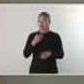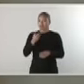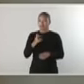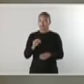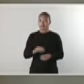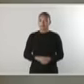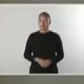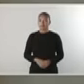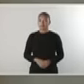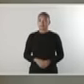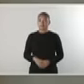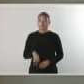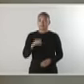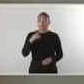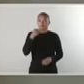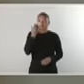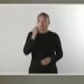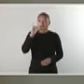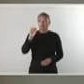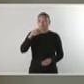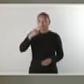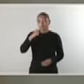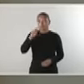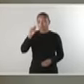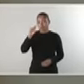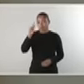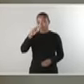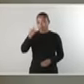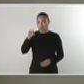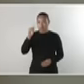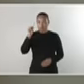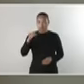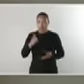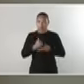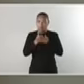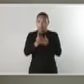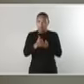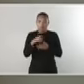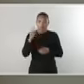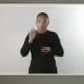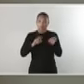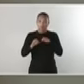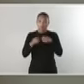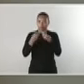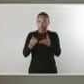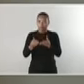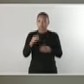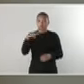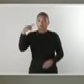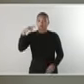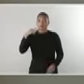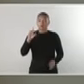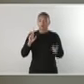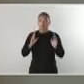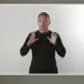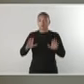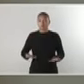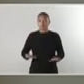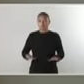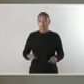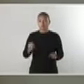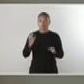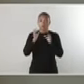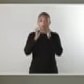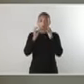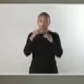pues Jorge Valdez también te voy a dar para que veas que no hay discriminación te vamos a nombrar representante de la